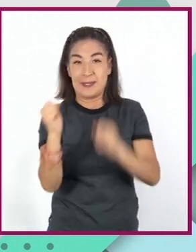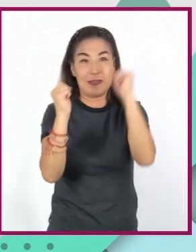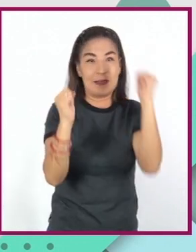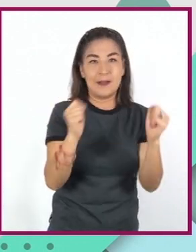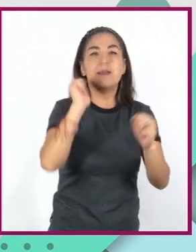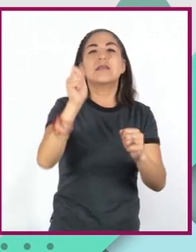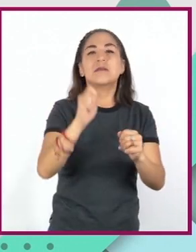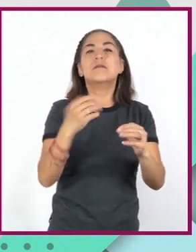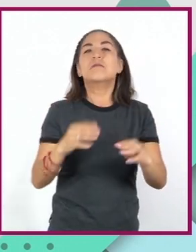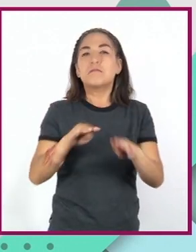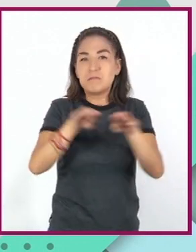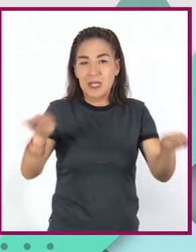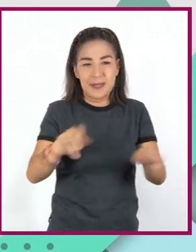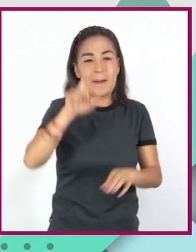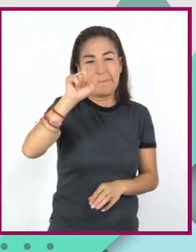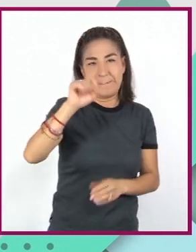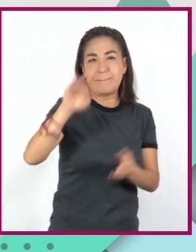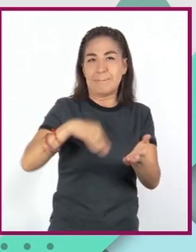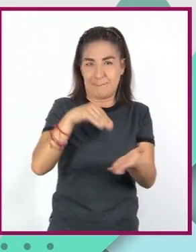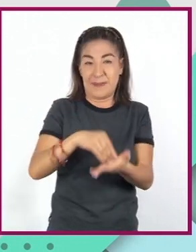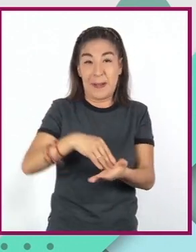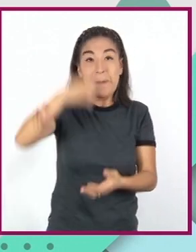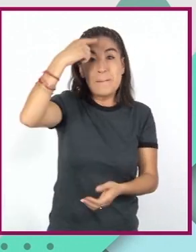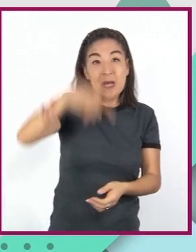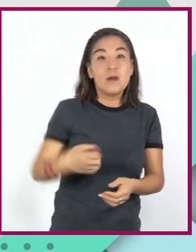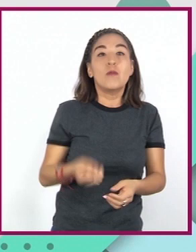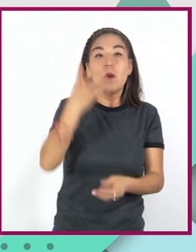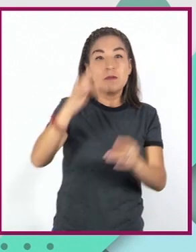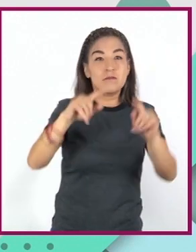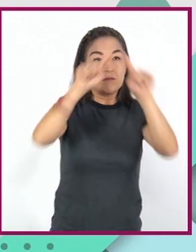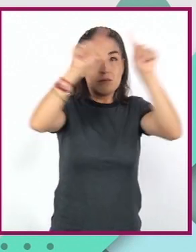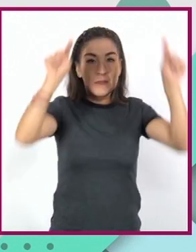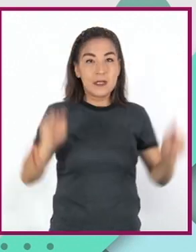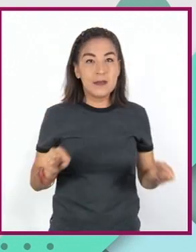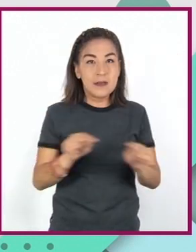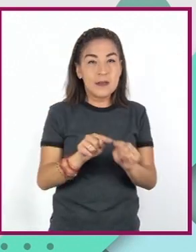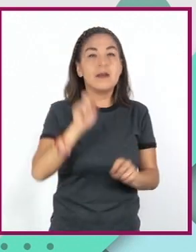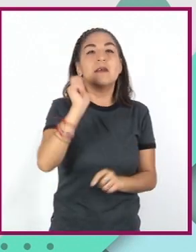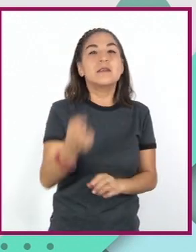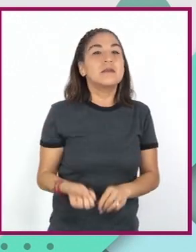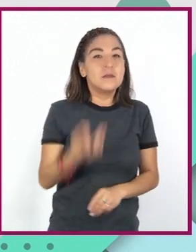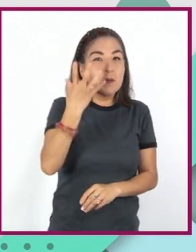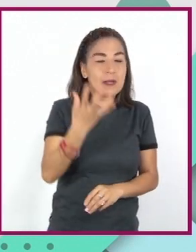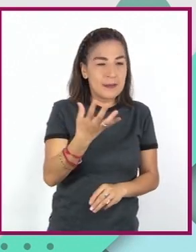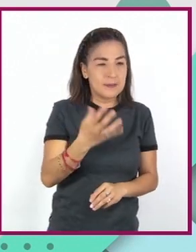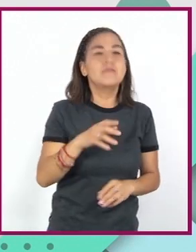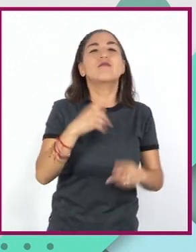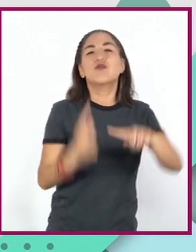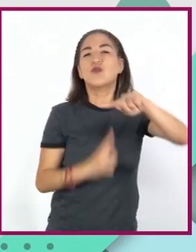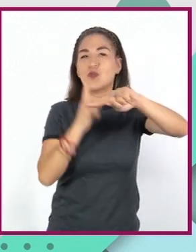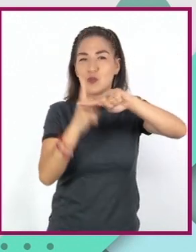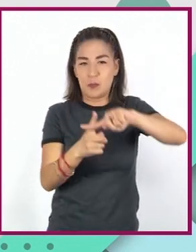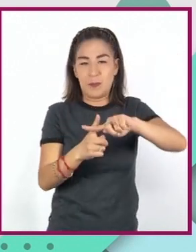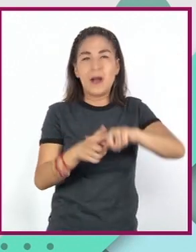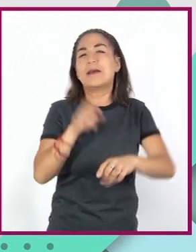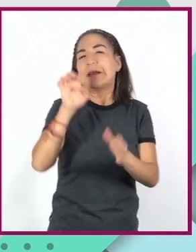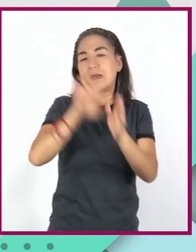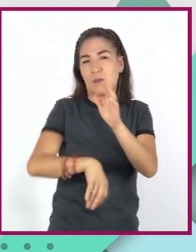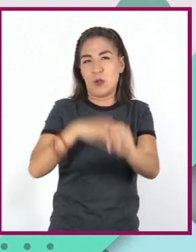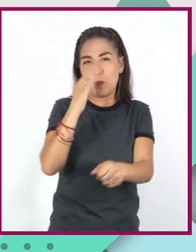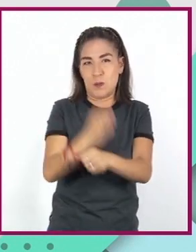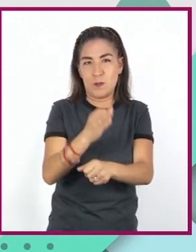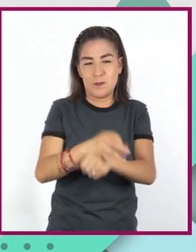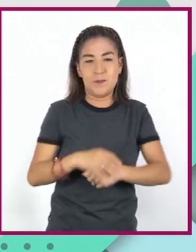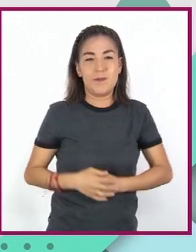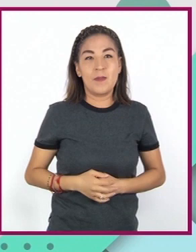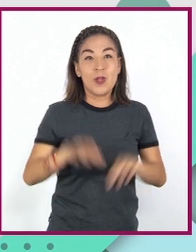20 metros. Para determinar el perímetro de un polígono, debemos sumar la medida de sus lados. En este caso, por